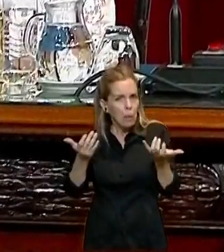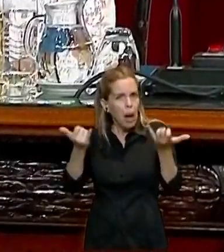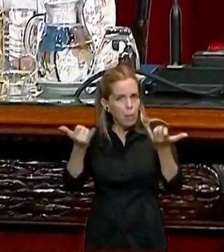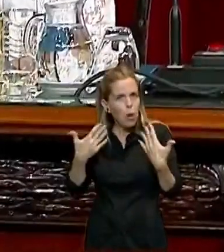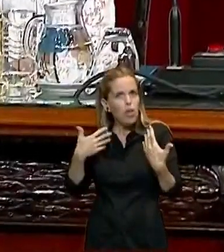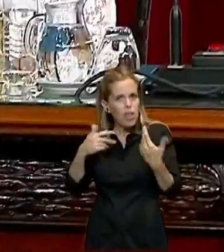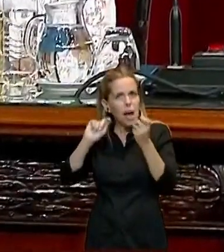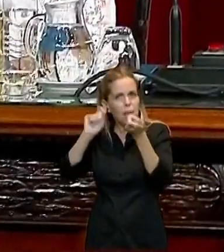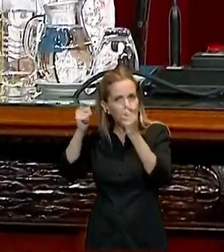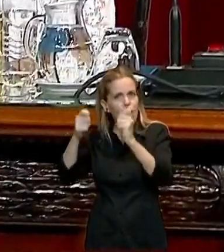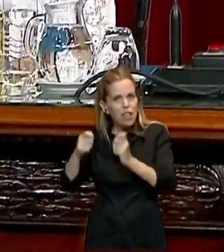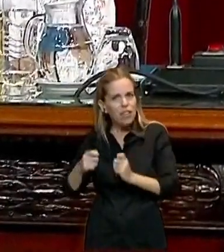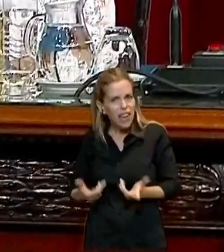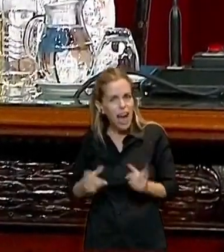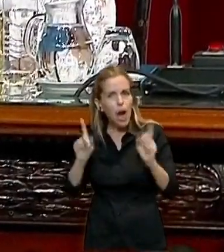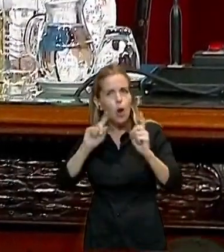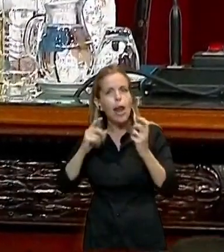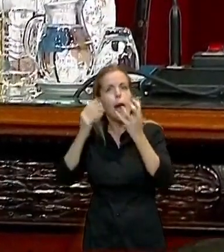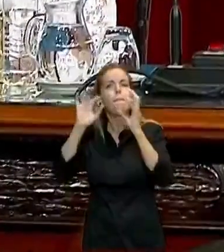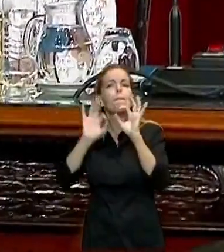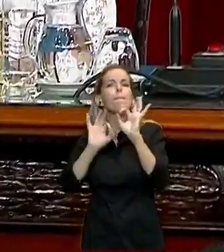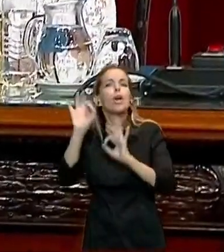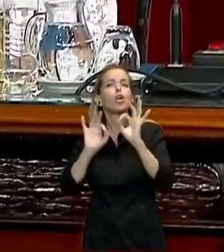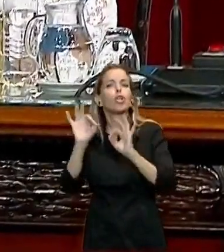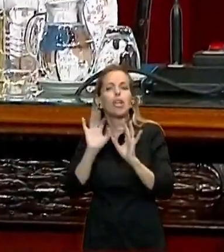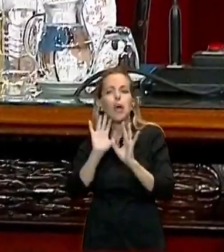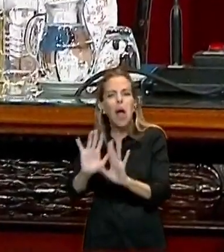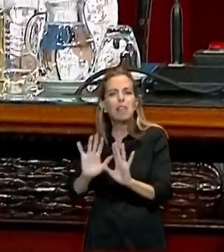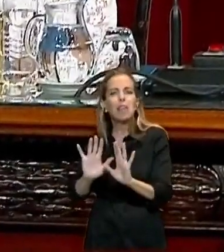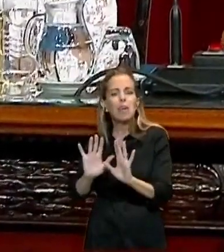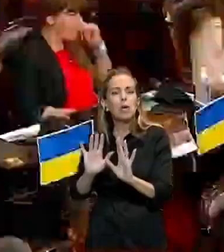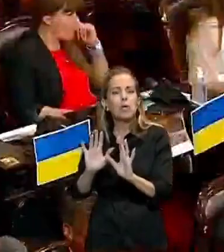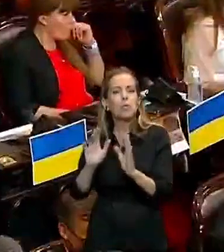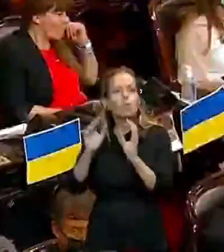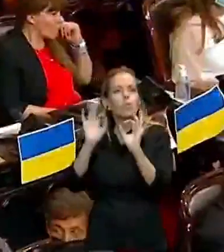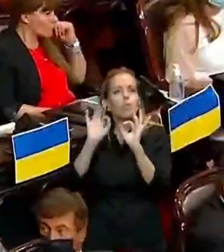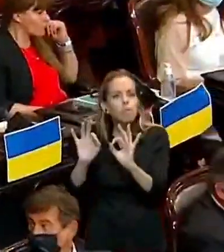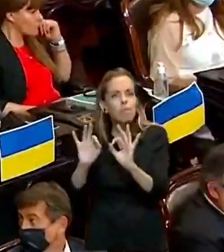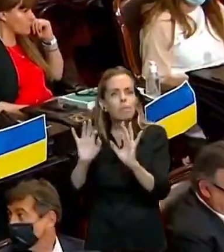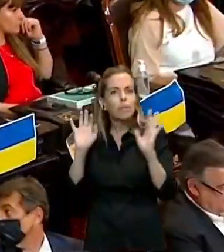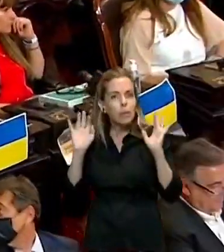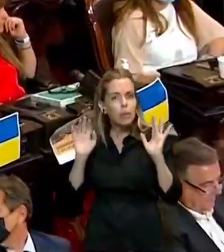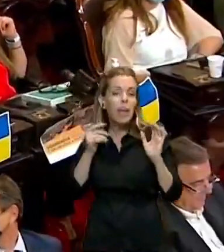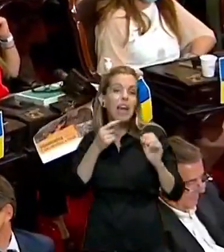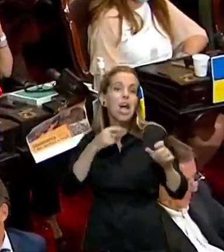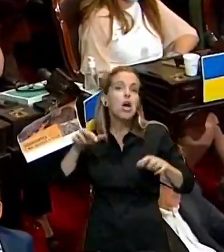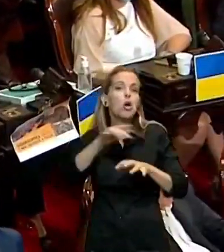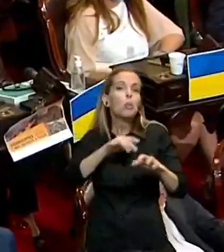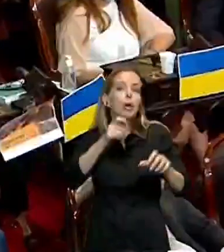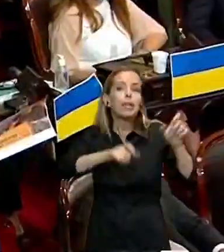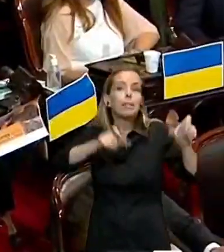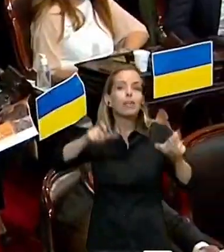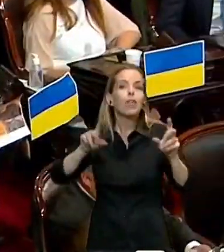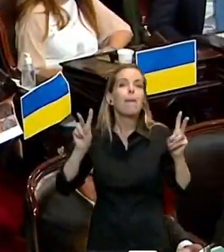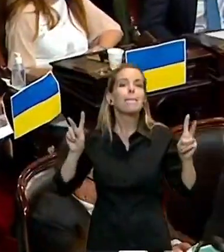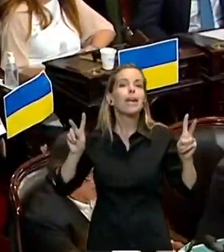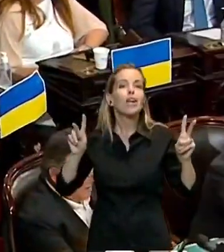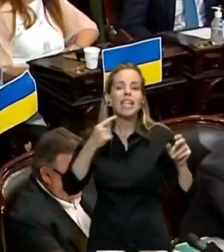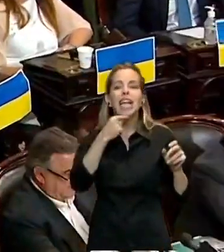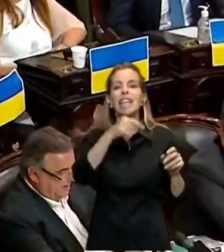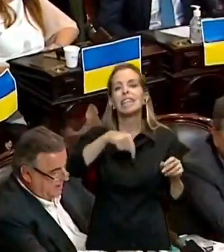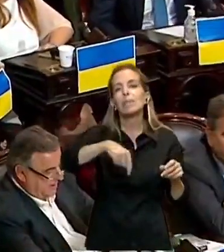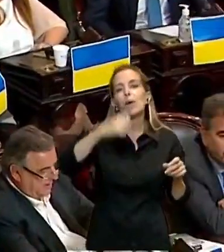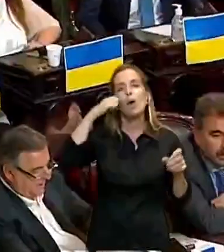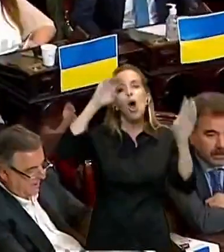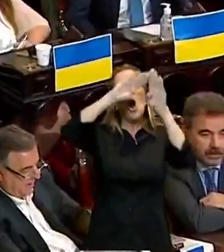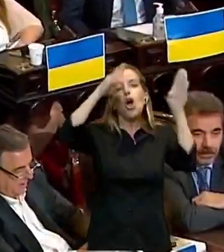que siempre estuvo abierto a correcciones y mejoras. Dicen que los peronistas manejamos el Congreso como una